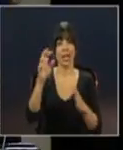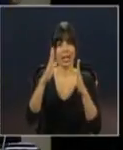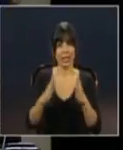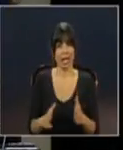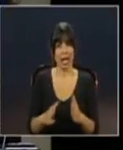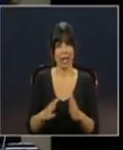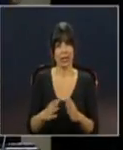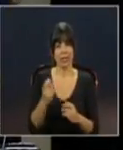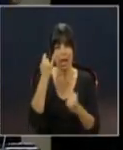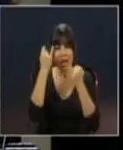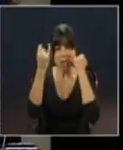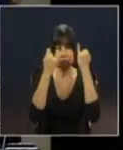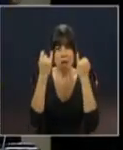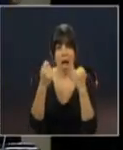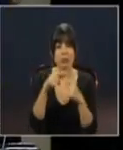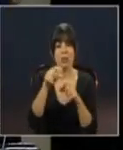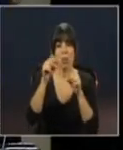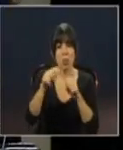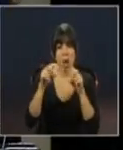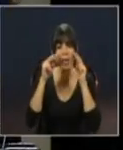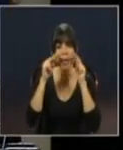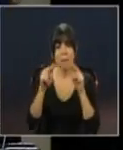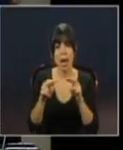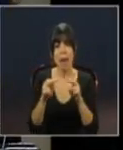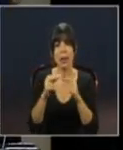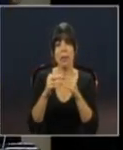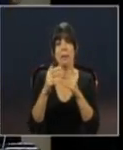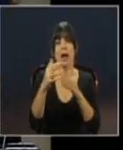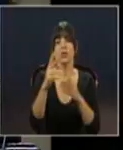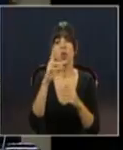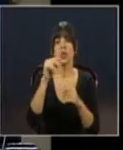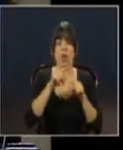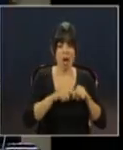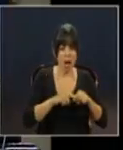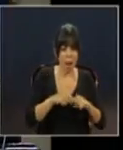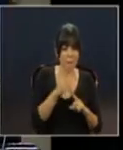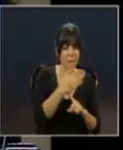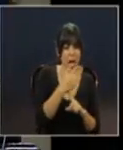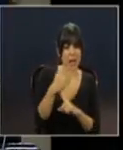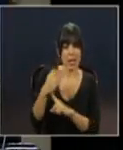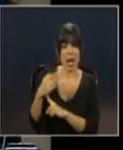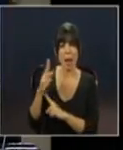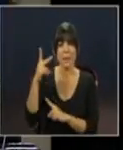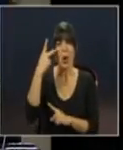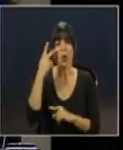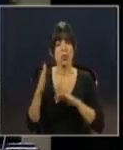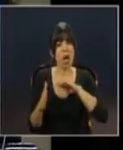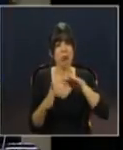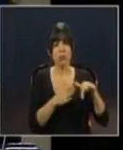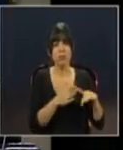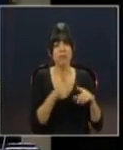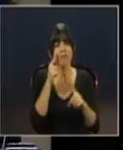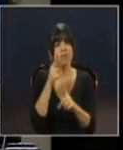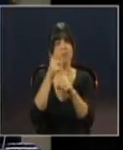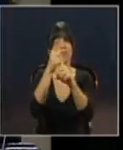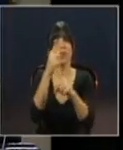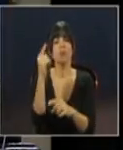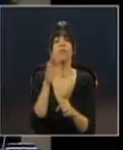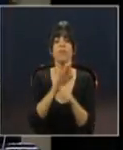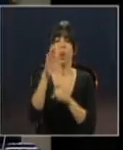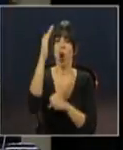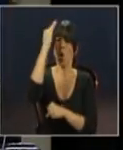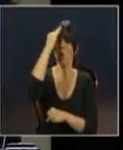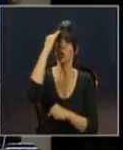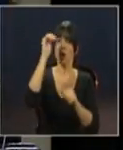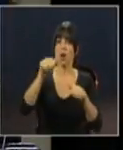las iniciativas solo puede mirarse más allá de las banderías políticas, con la plena conciencia de los retos